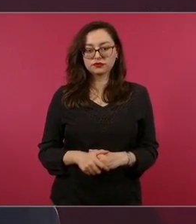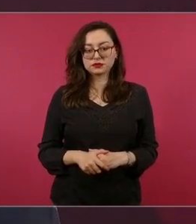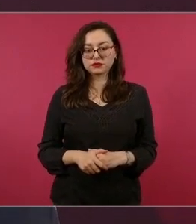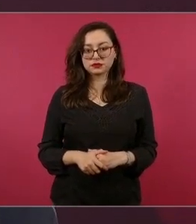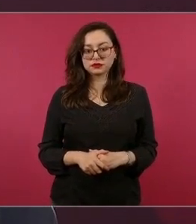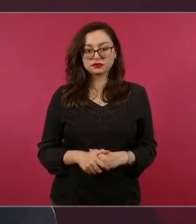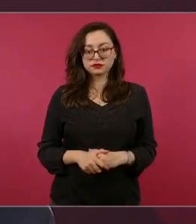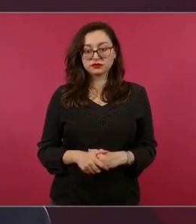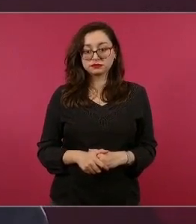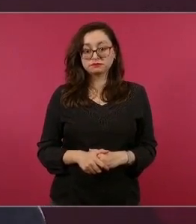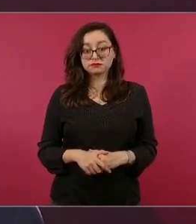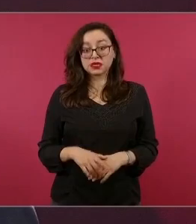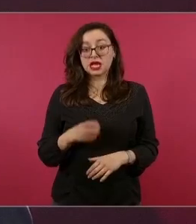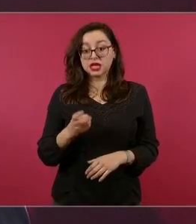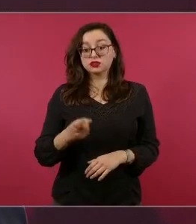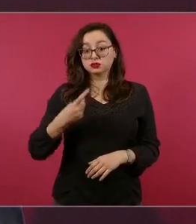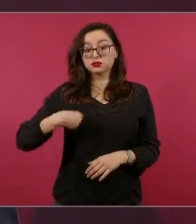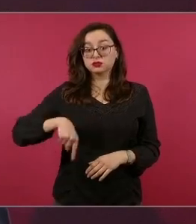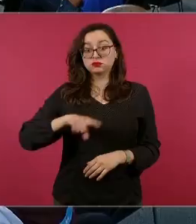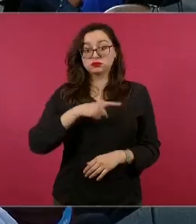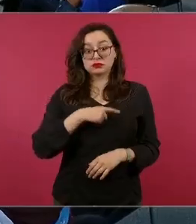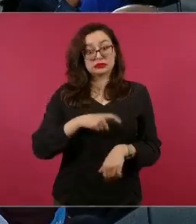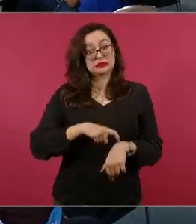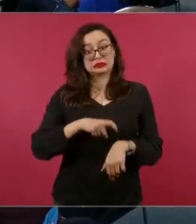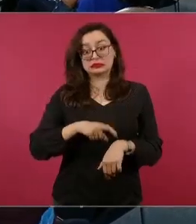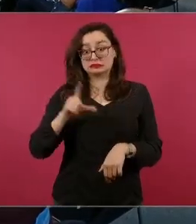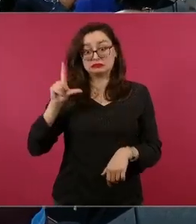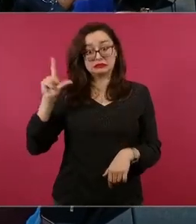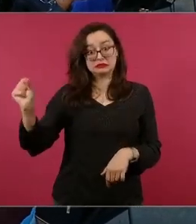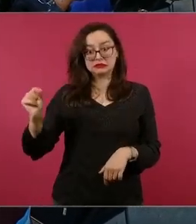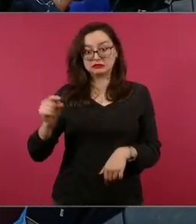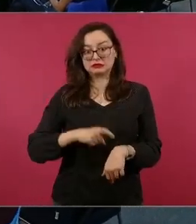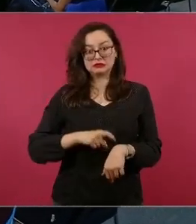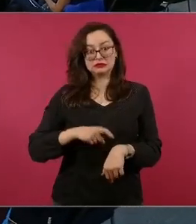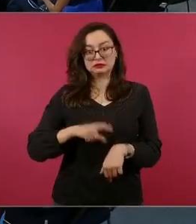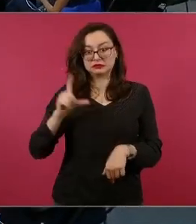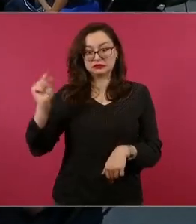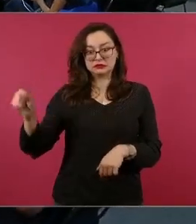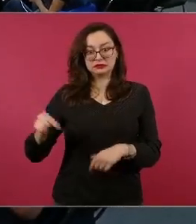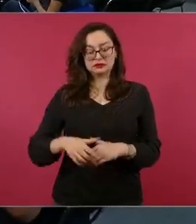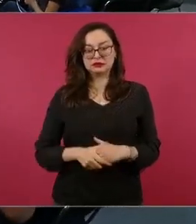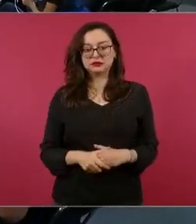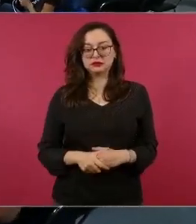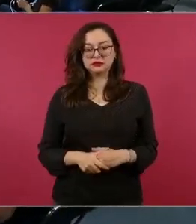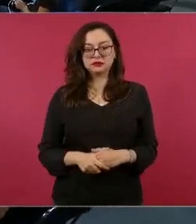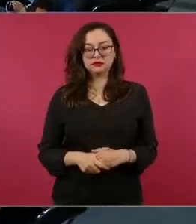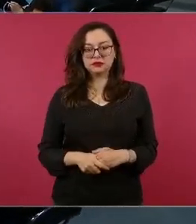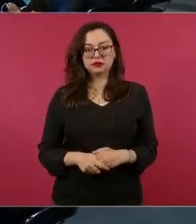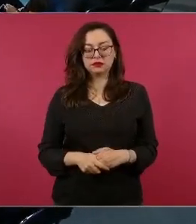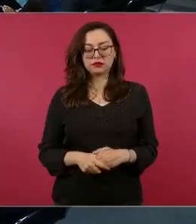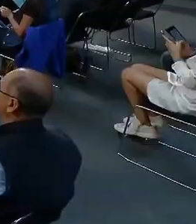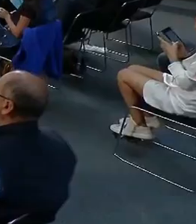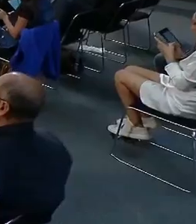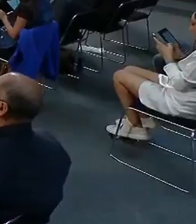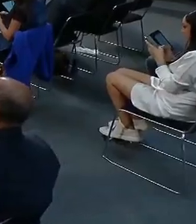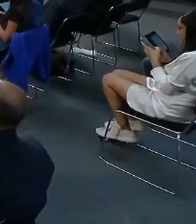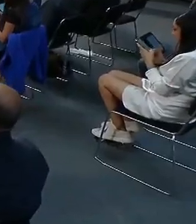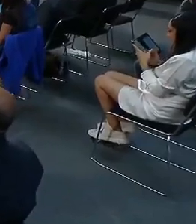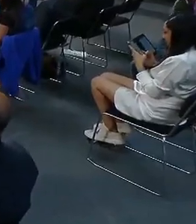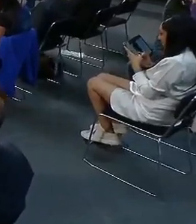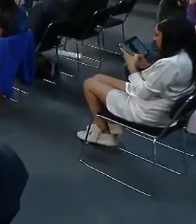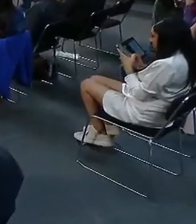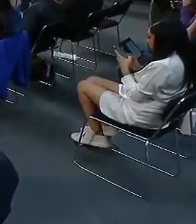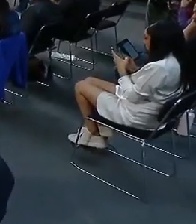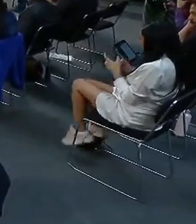Eso es lo que estamos haciendo en Tila. Ya me voy, si no, estamos bien. Muchas gracias.